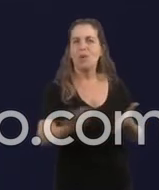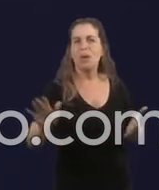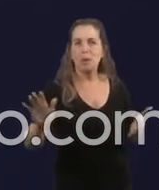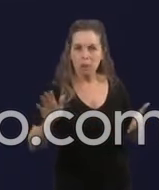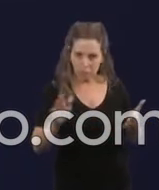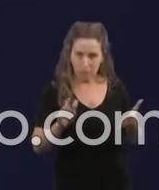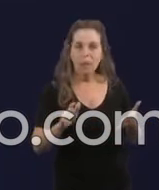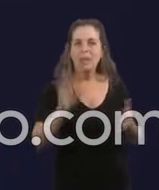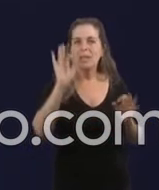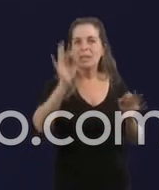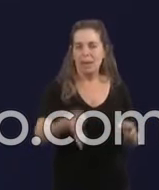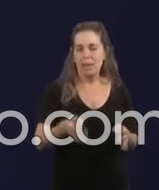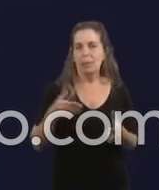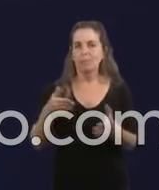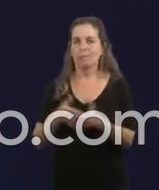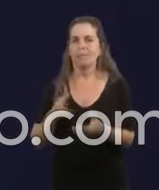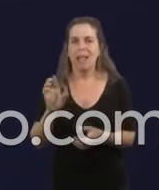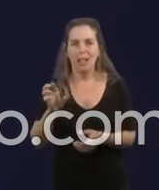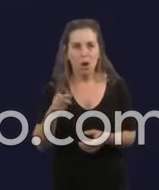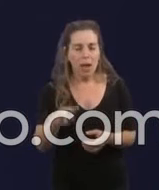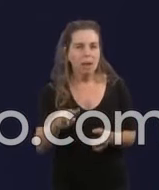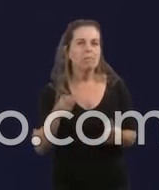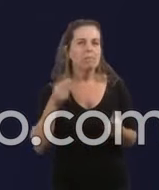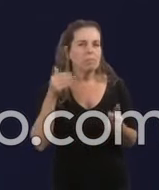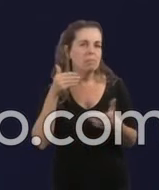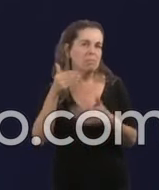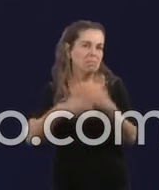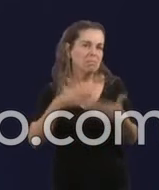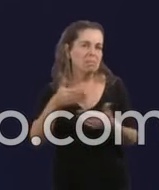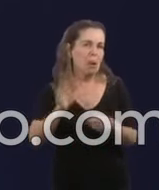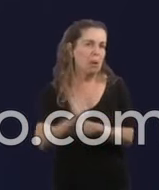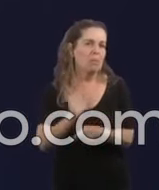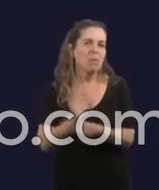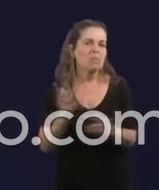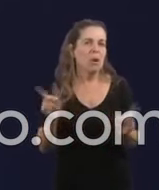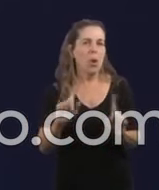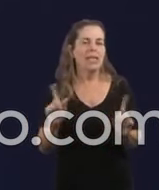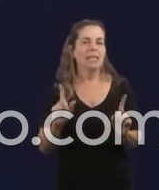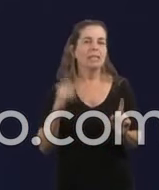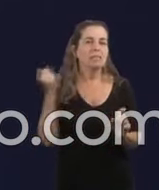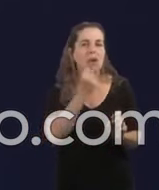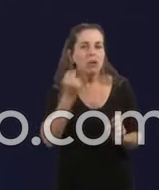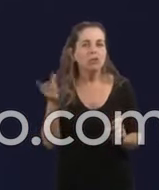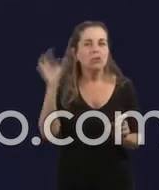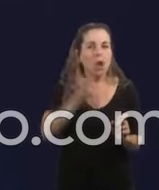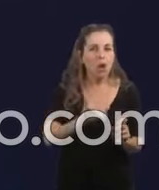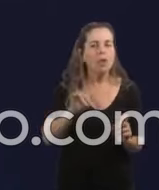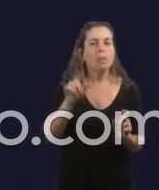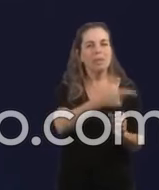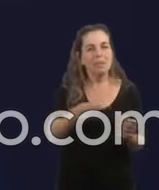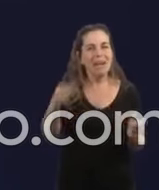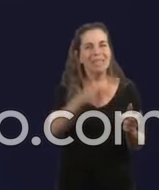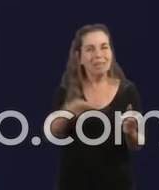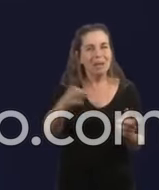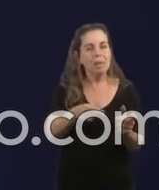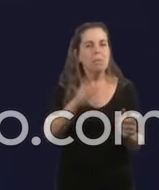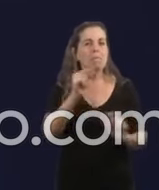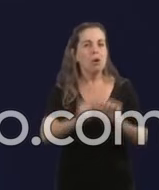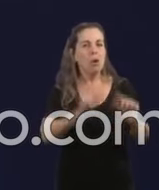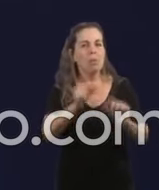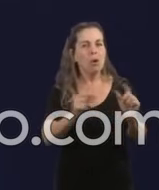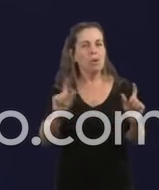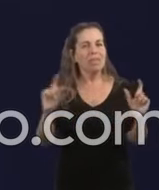el cepo va perdiendo cada vez más fuerza no porque En definitiva no todos los días Pero todas las semanas quitamos regulaciones en el mercado